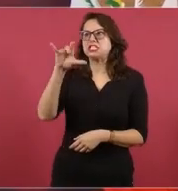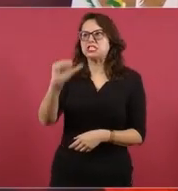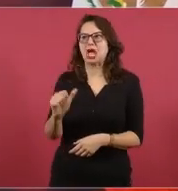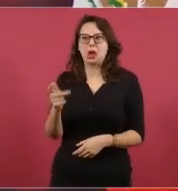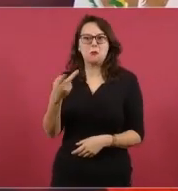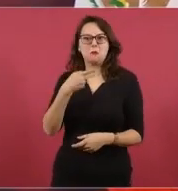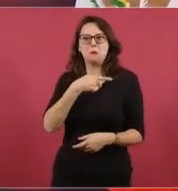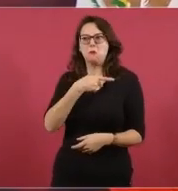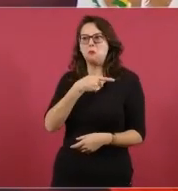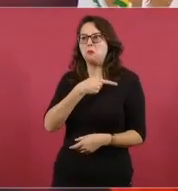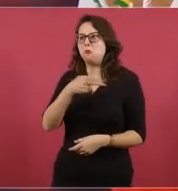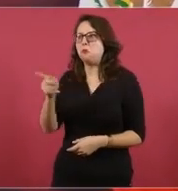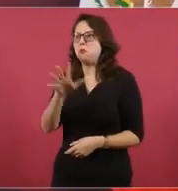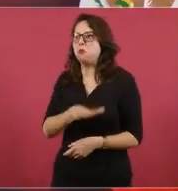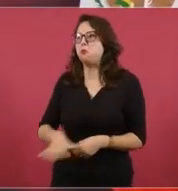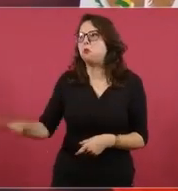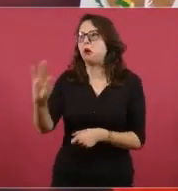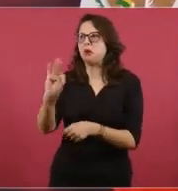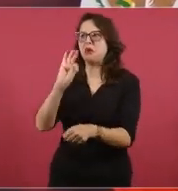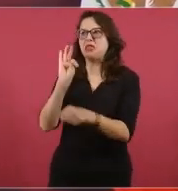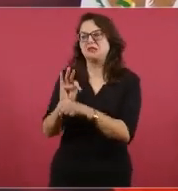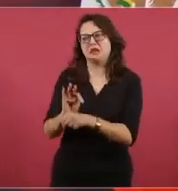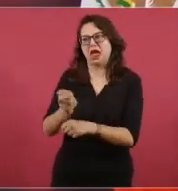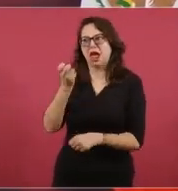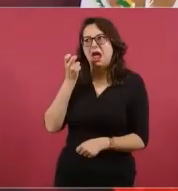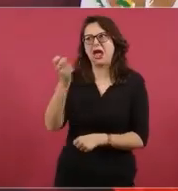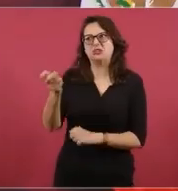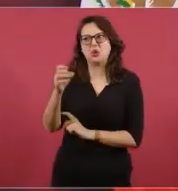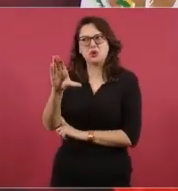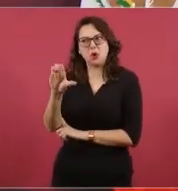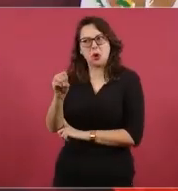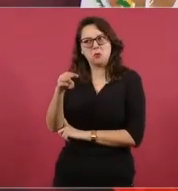pobres. Ellos ¿sí?,